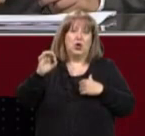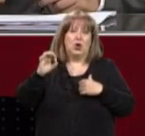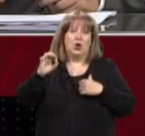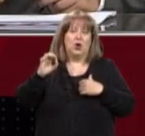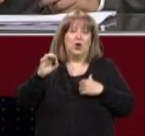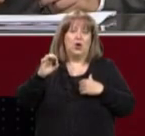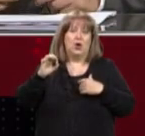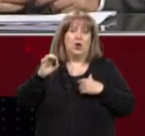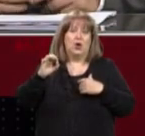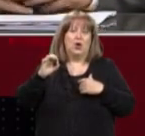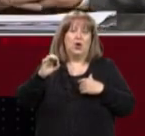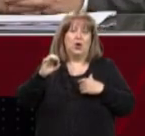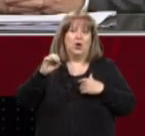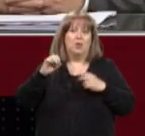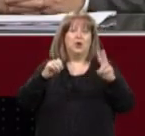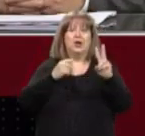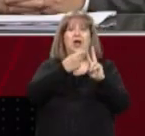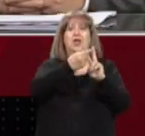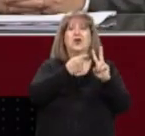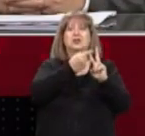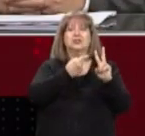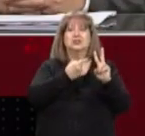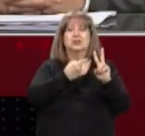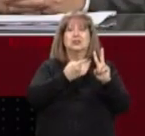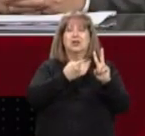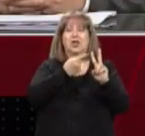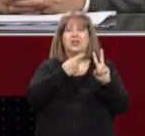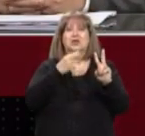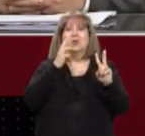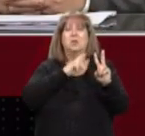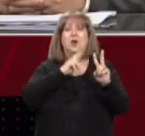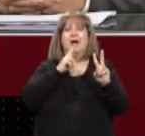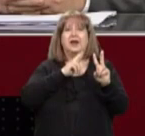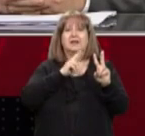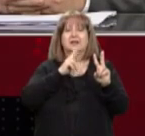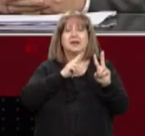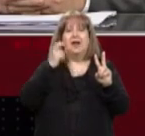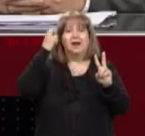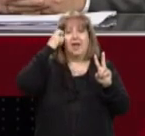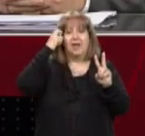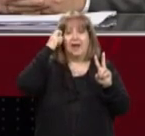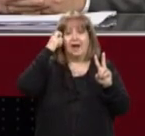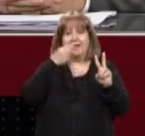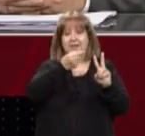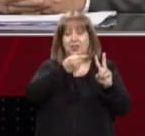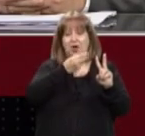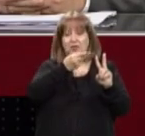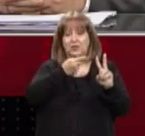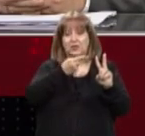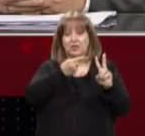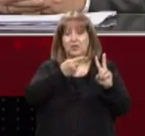radical, porque estas dos asesinas representaban, eran activistas en eso. Y